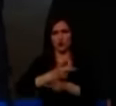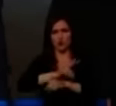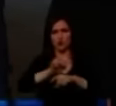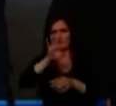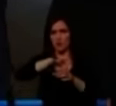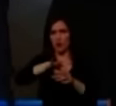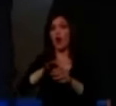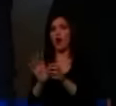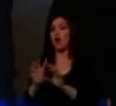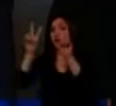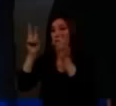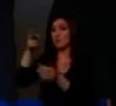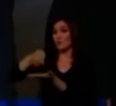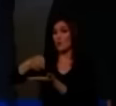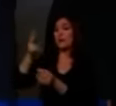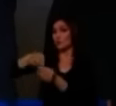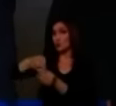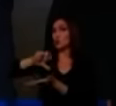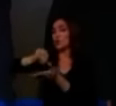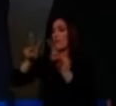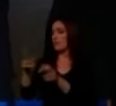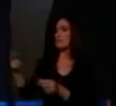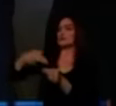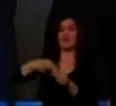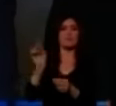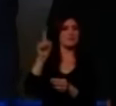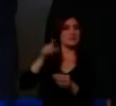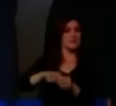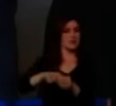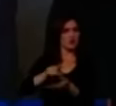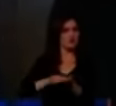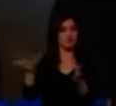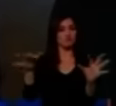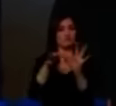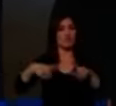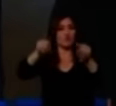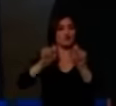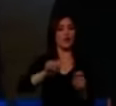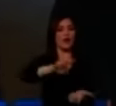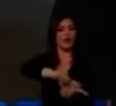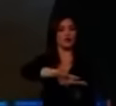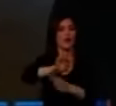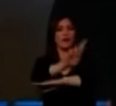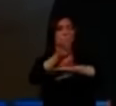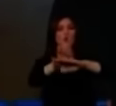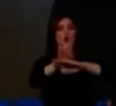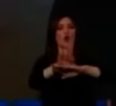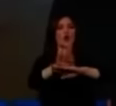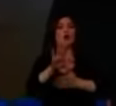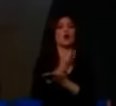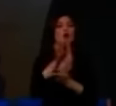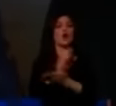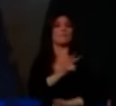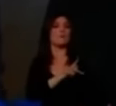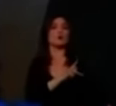Corporación Participación Ciudadana va a hacer su conteo rápido también. Están inscritos, hemos firmado el convenio. Nos hemos reunido con el rector de la Escuela Politécnica